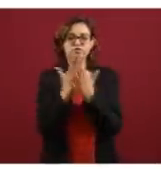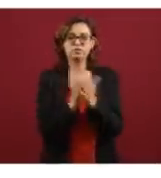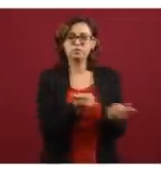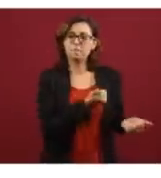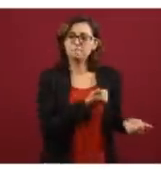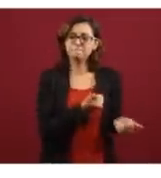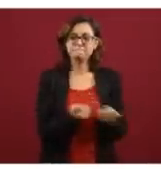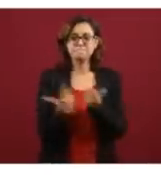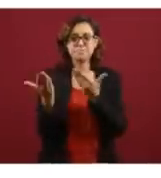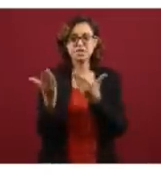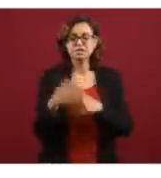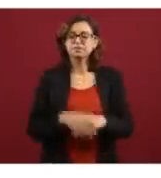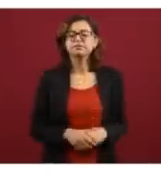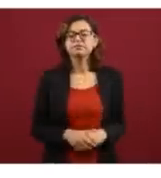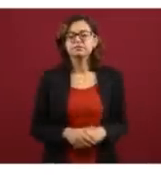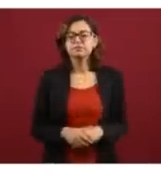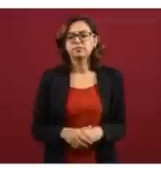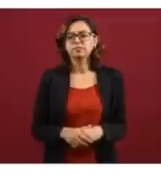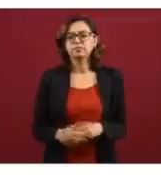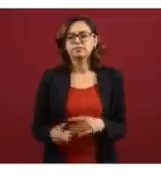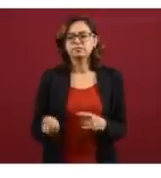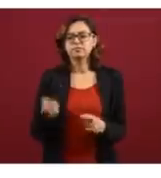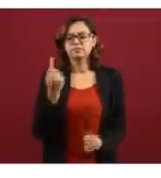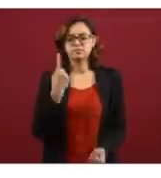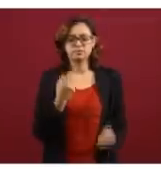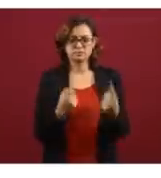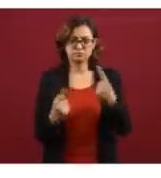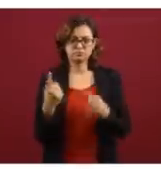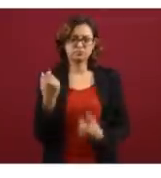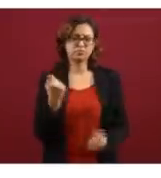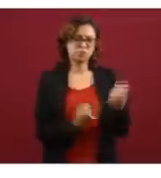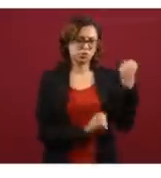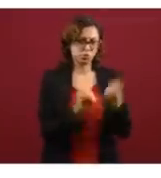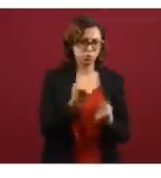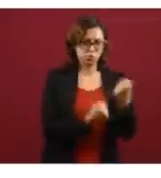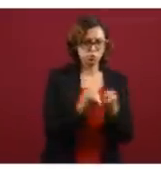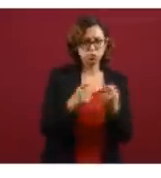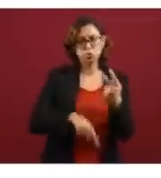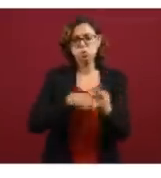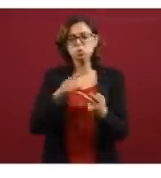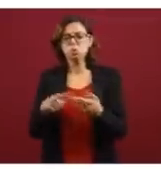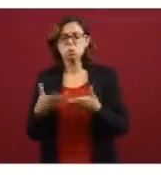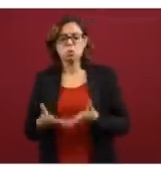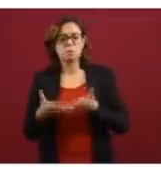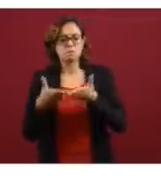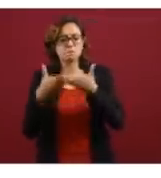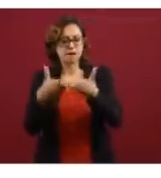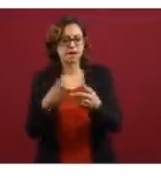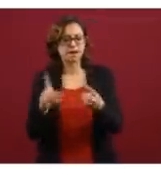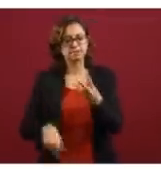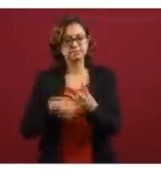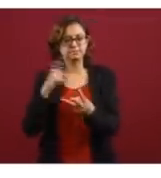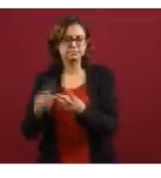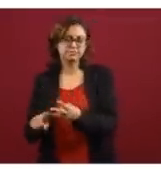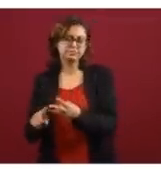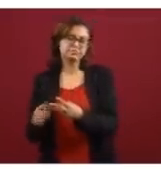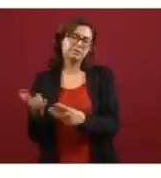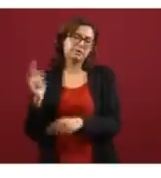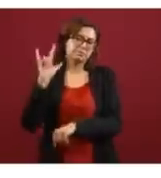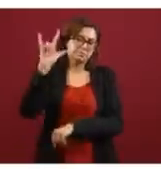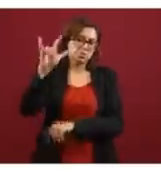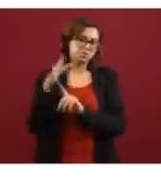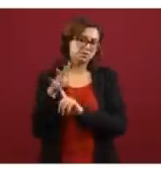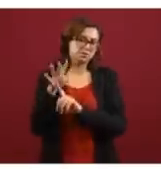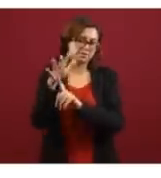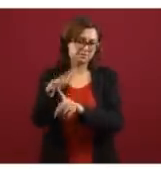transportaron, algunos fueron por vía terrestre, otros vía marítima y otros vía aérea. Esos son